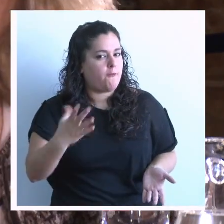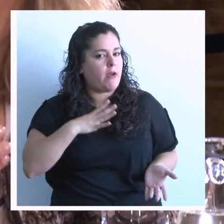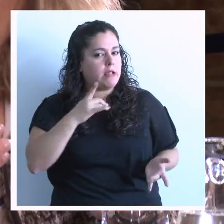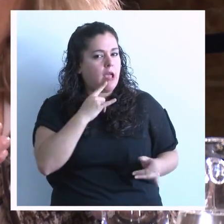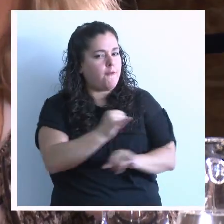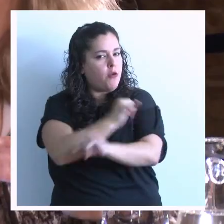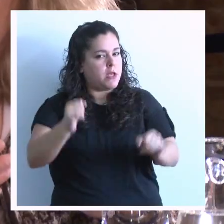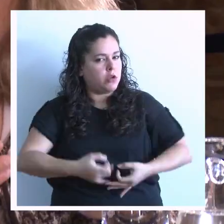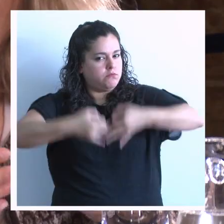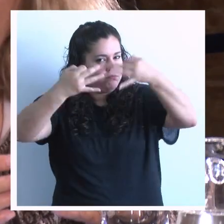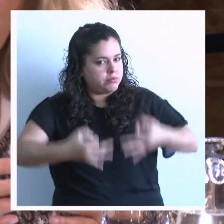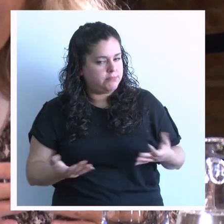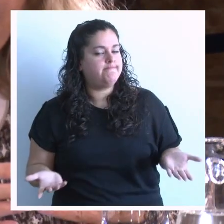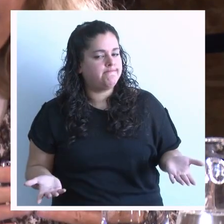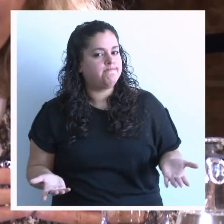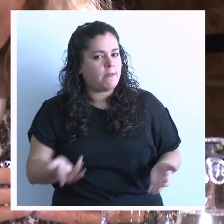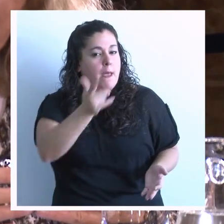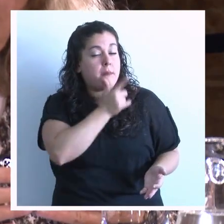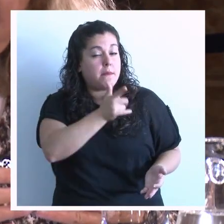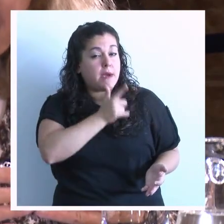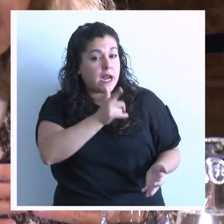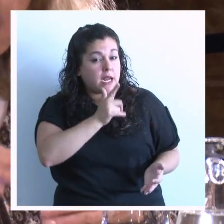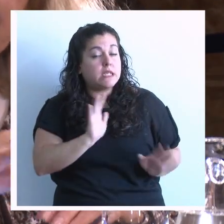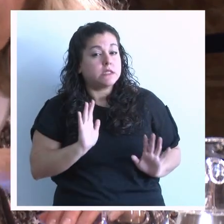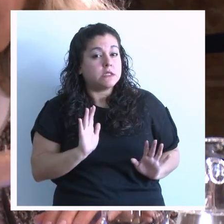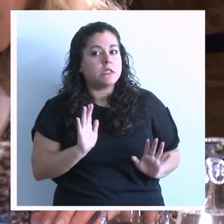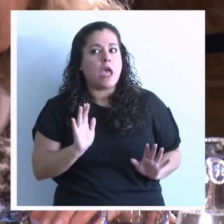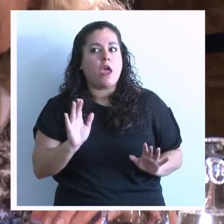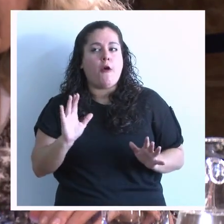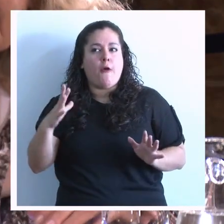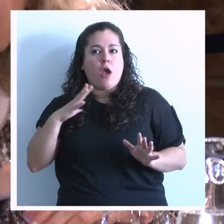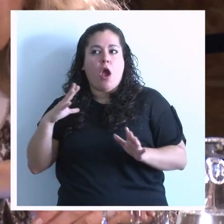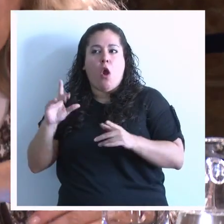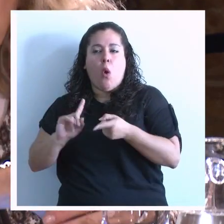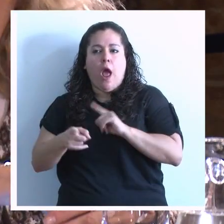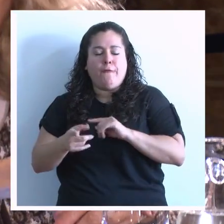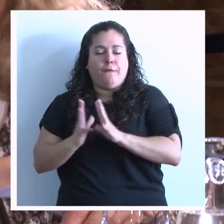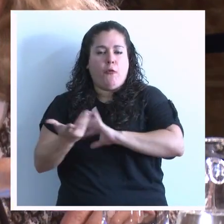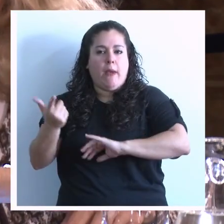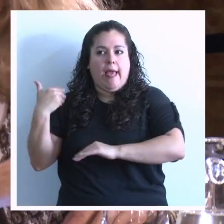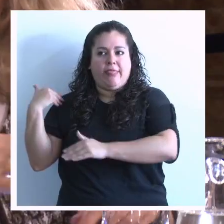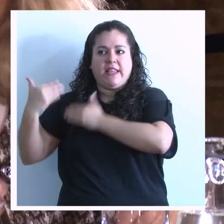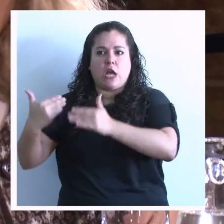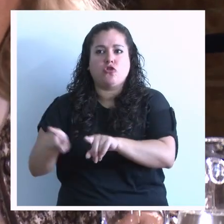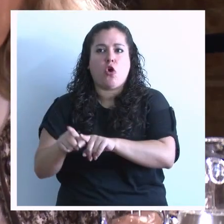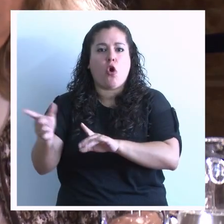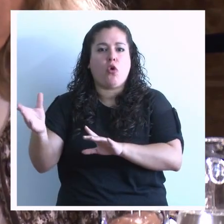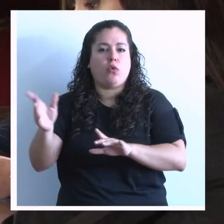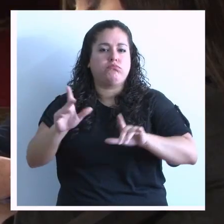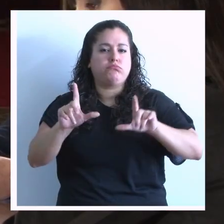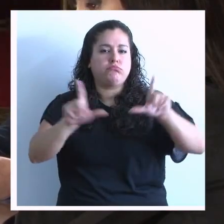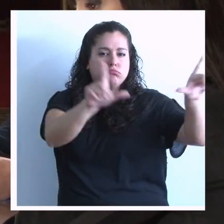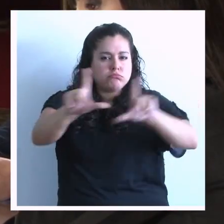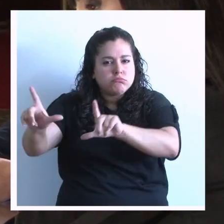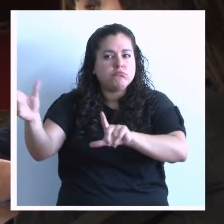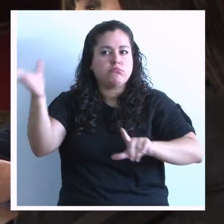de desinformación serio. Me parece que con el desarrollo de los medios de comunicación realmente